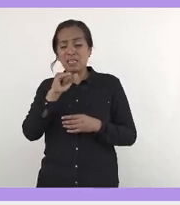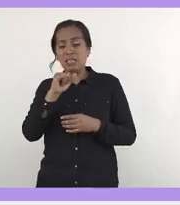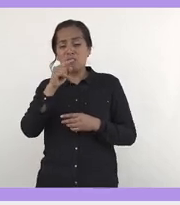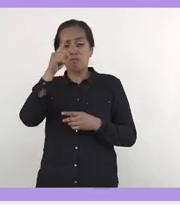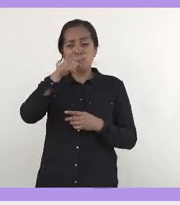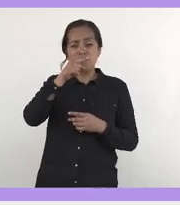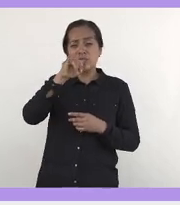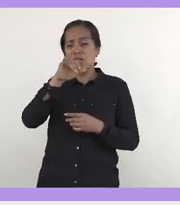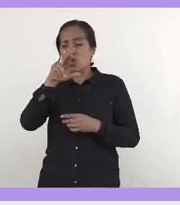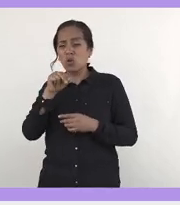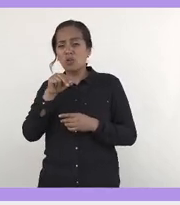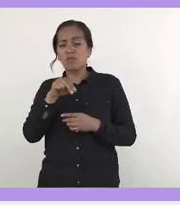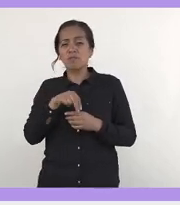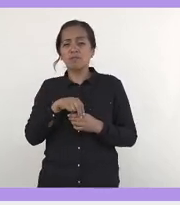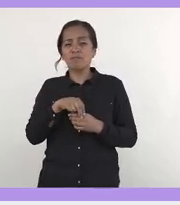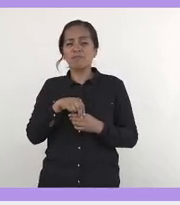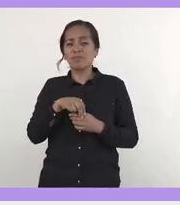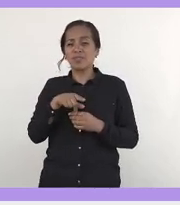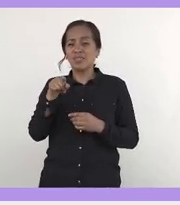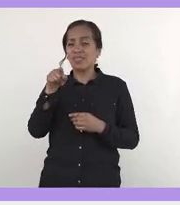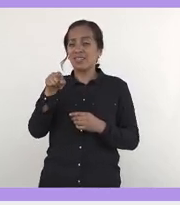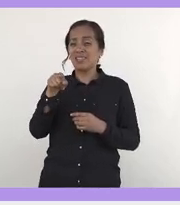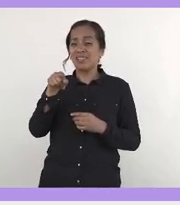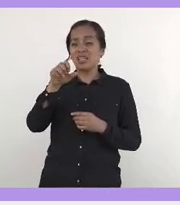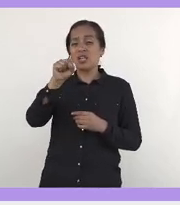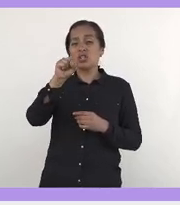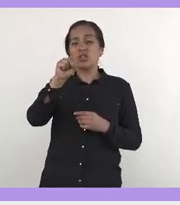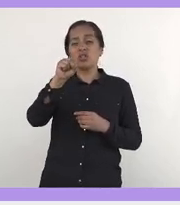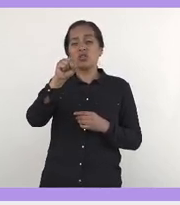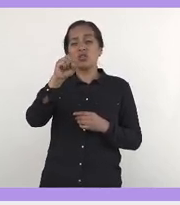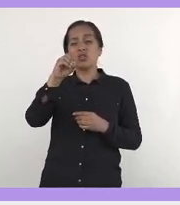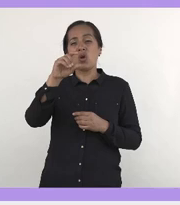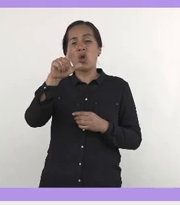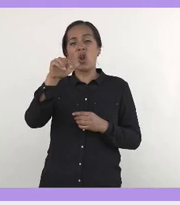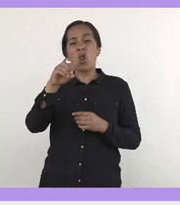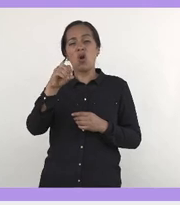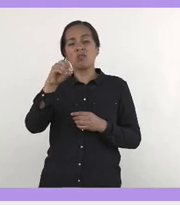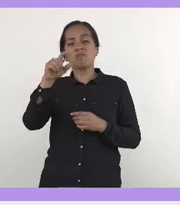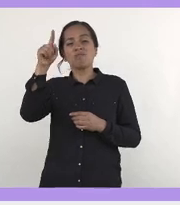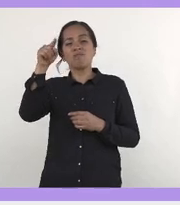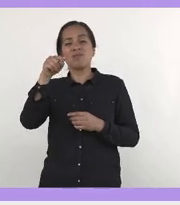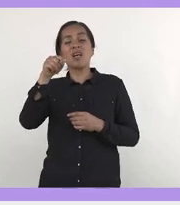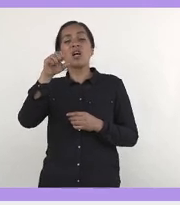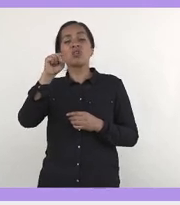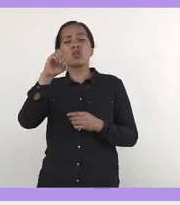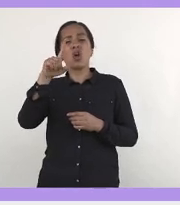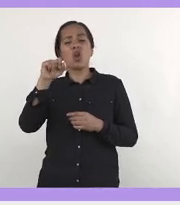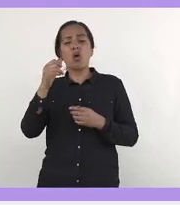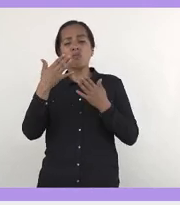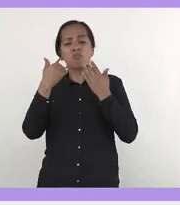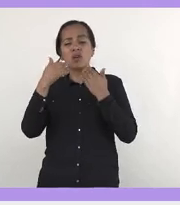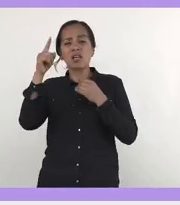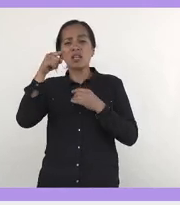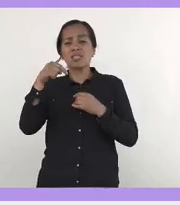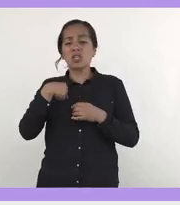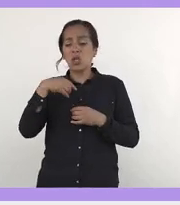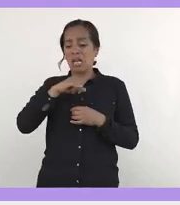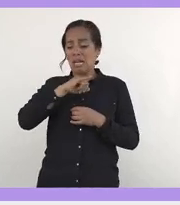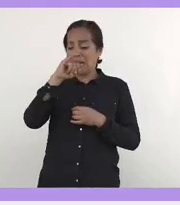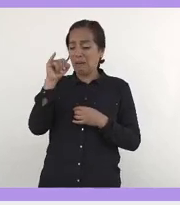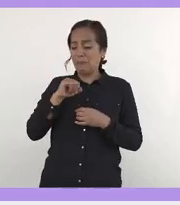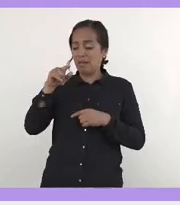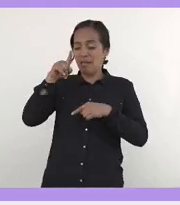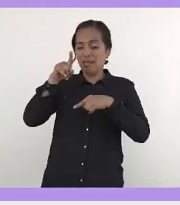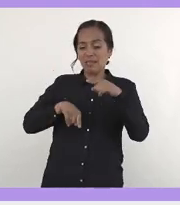lleva acento ahí tienen el caso de solo no sé si lo vieron solo con acento solo sin acento no Y entonces hubo gente claro yo nunca le quité el acento